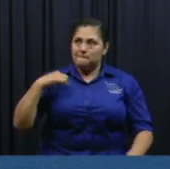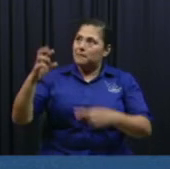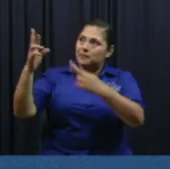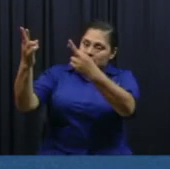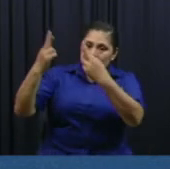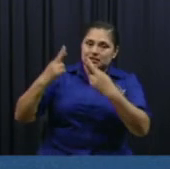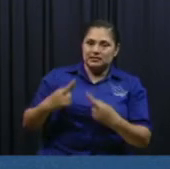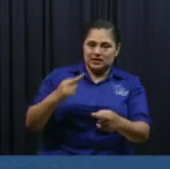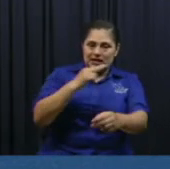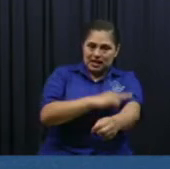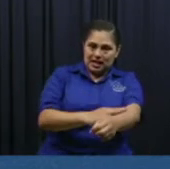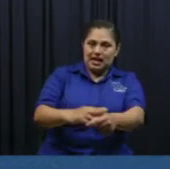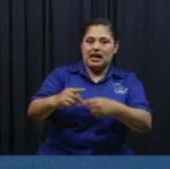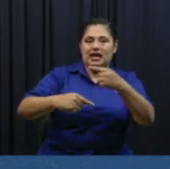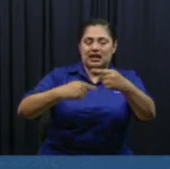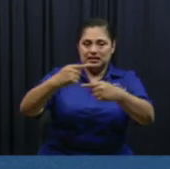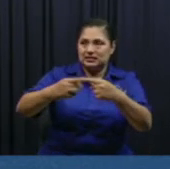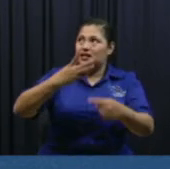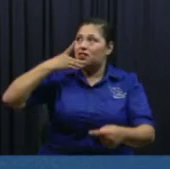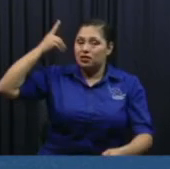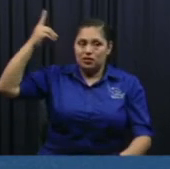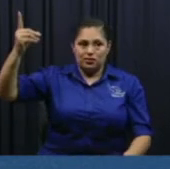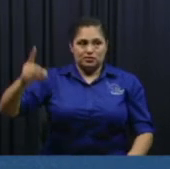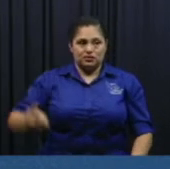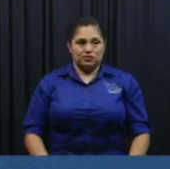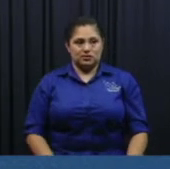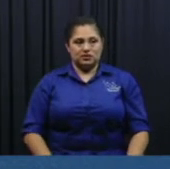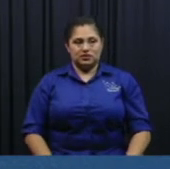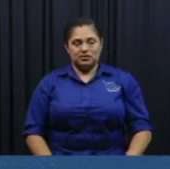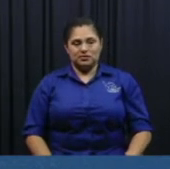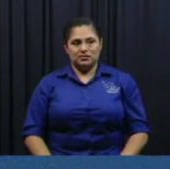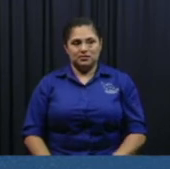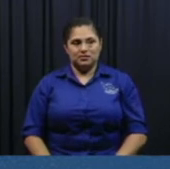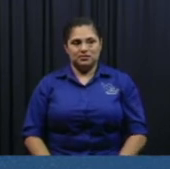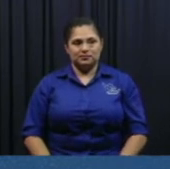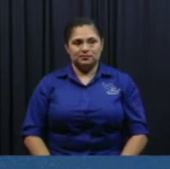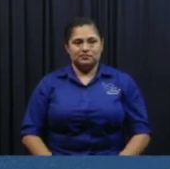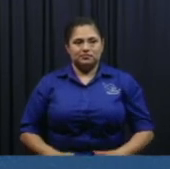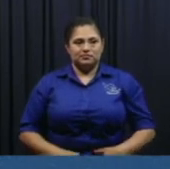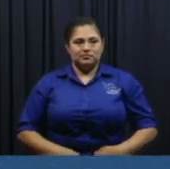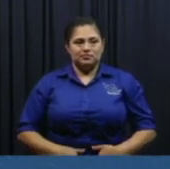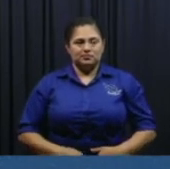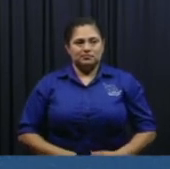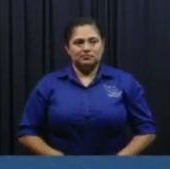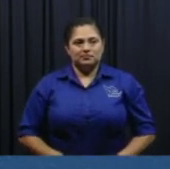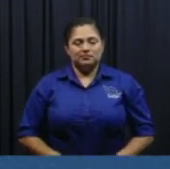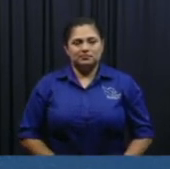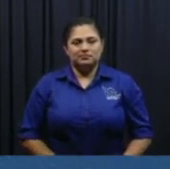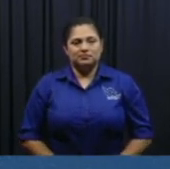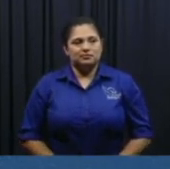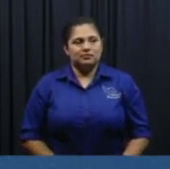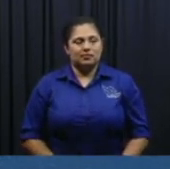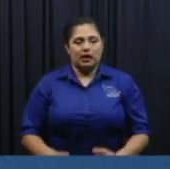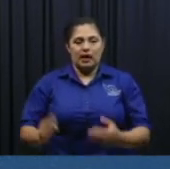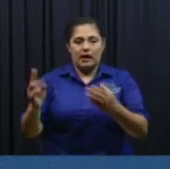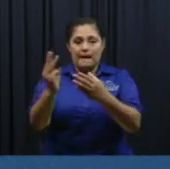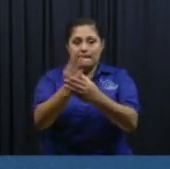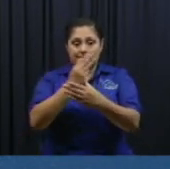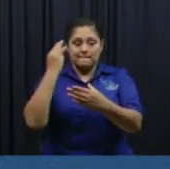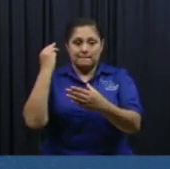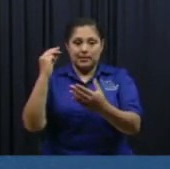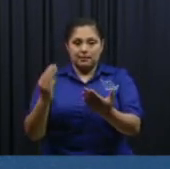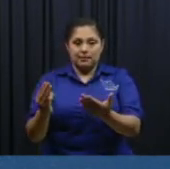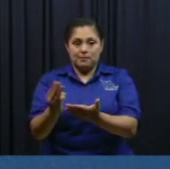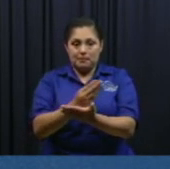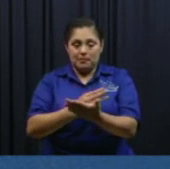a utilizar aquí otros lentes que me puedan que me puedan ayudar a ver dijimos malaquías capítulo